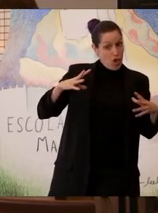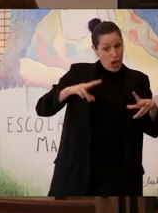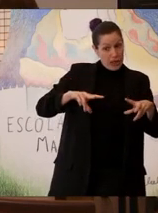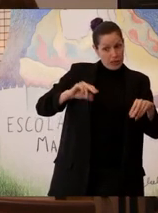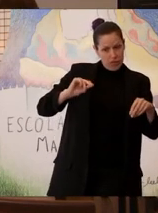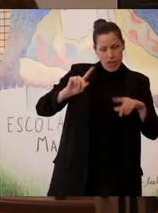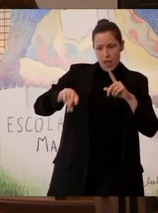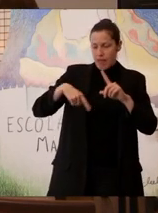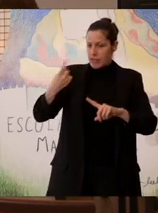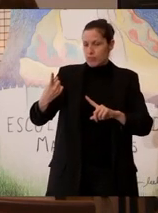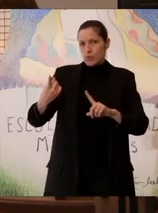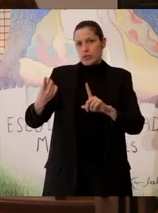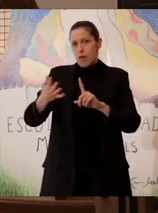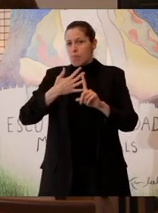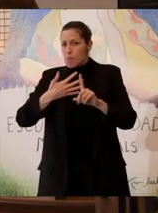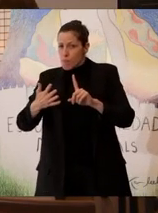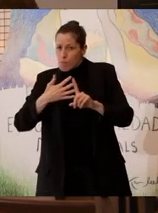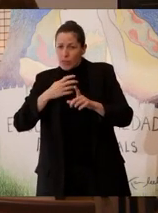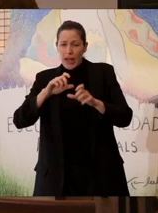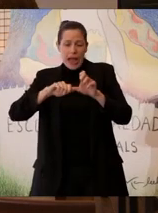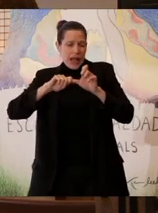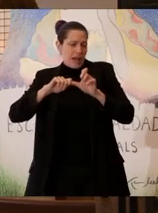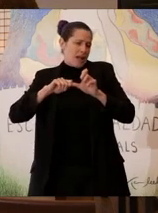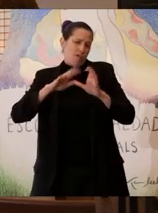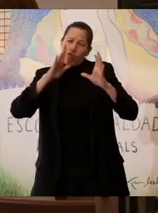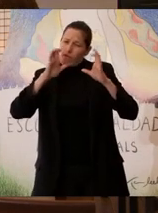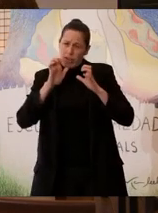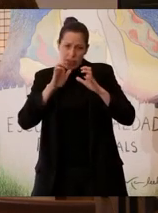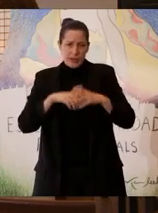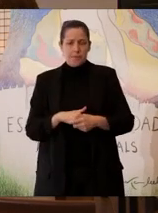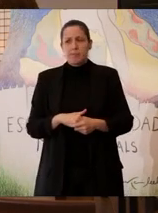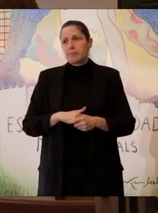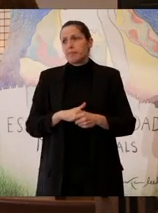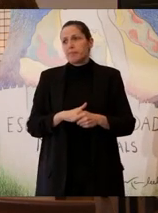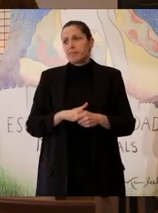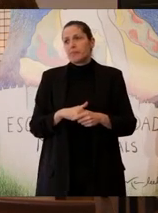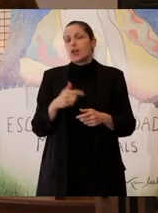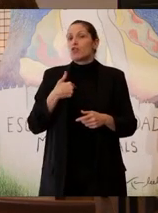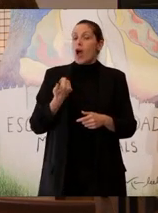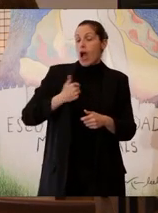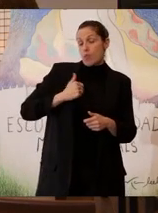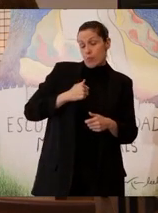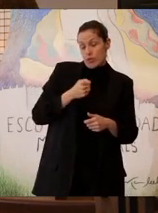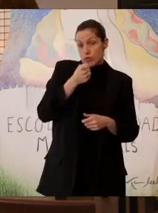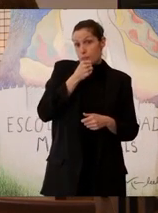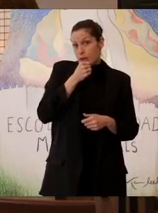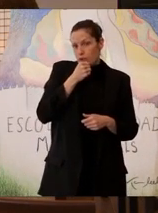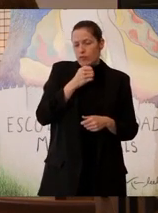ámbito de la violencia de género. Y voy a aprovechar que tengo el micrófono y